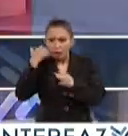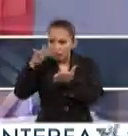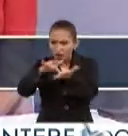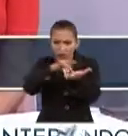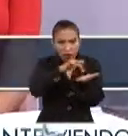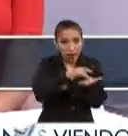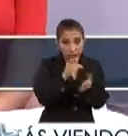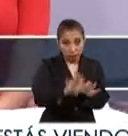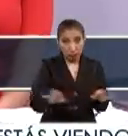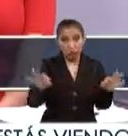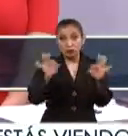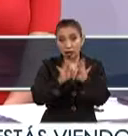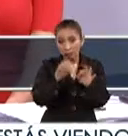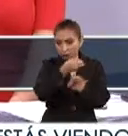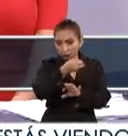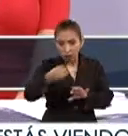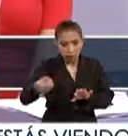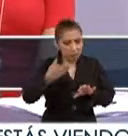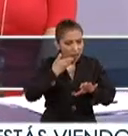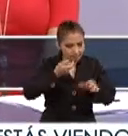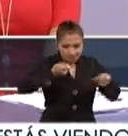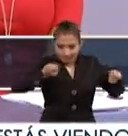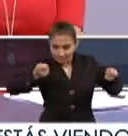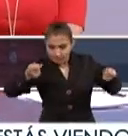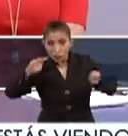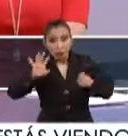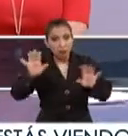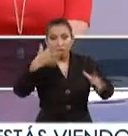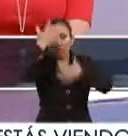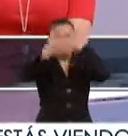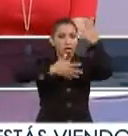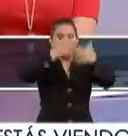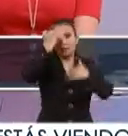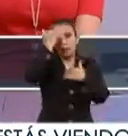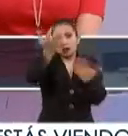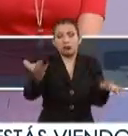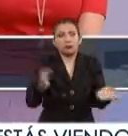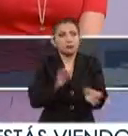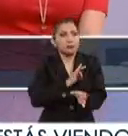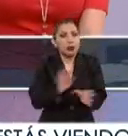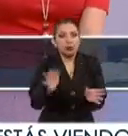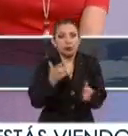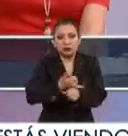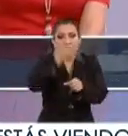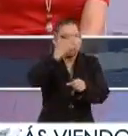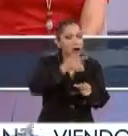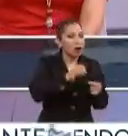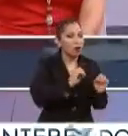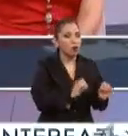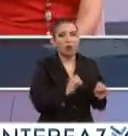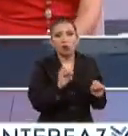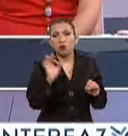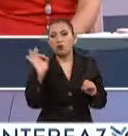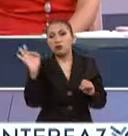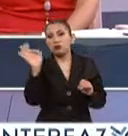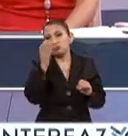apoyar y es muy importante estar organizado y coordinado porque de otra forma a lo mejor te puedes estorbar o puedes a lo mejor no ser tan eficiente,